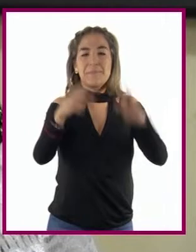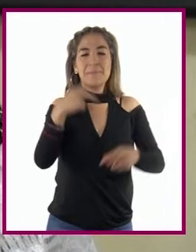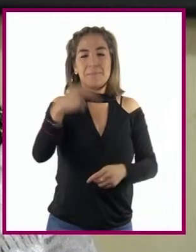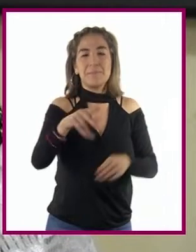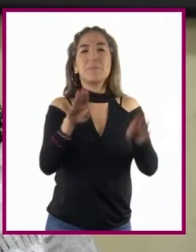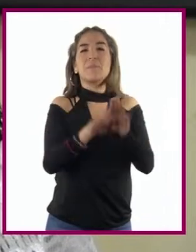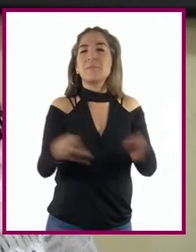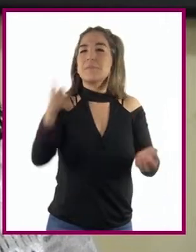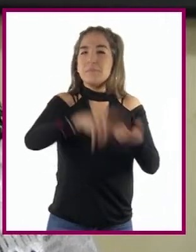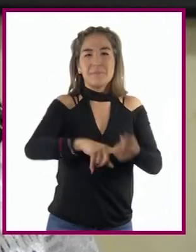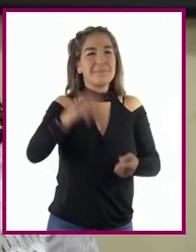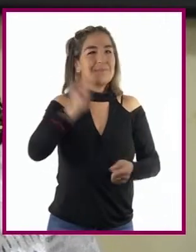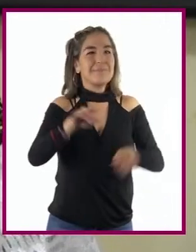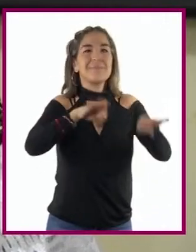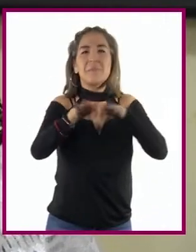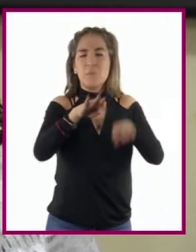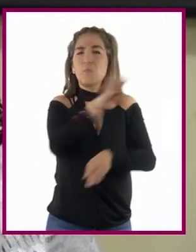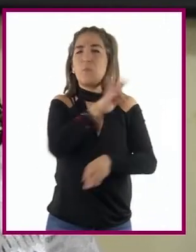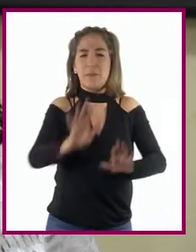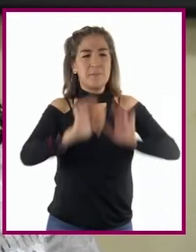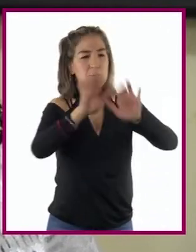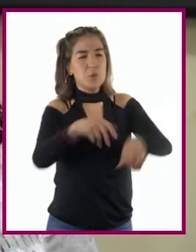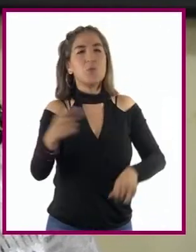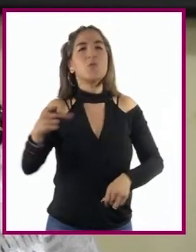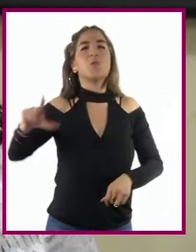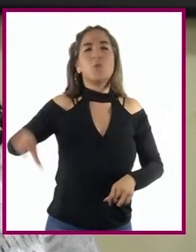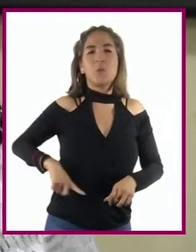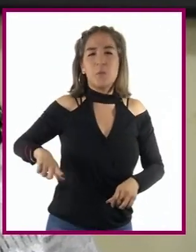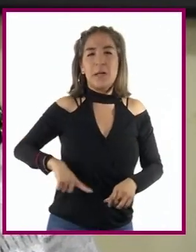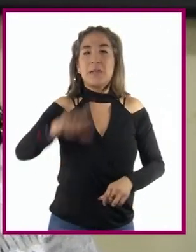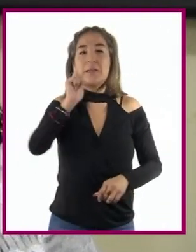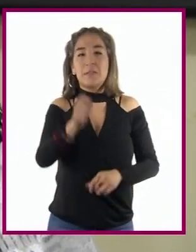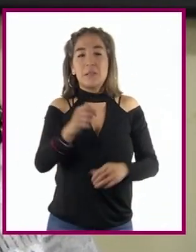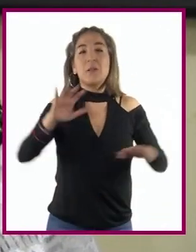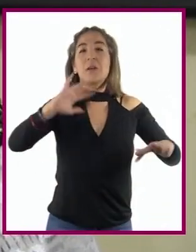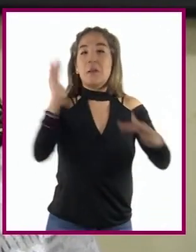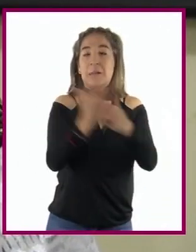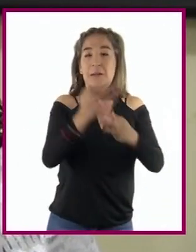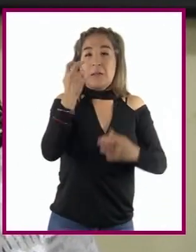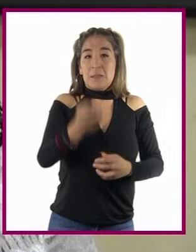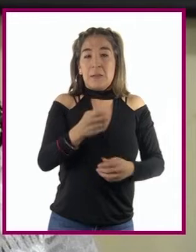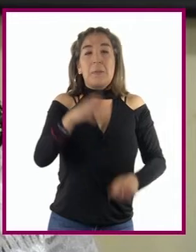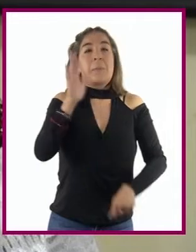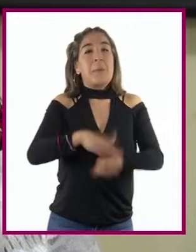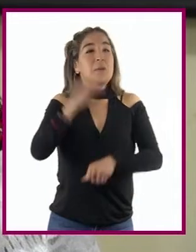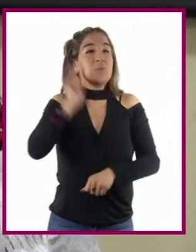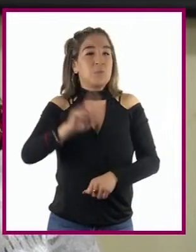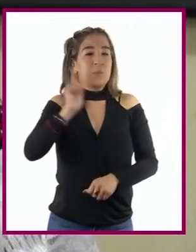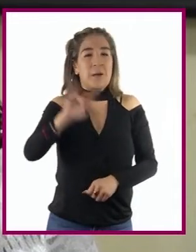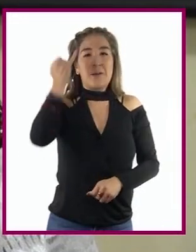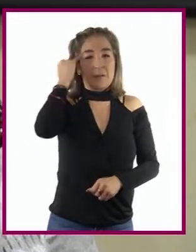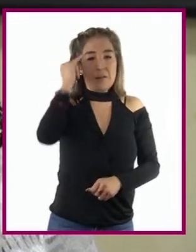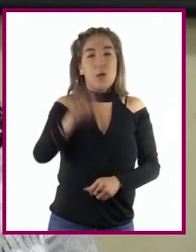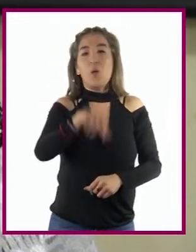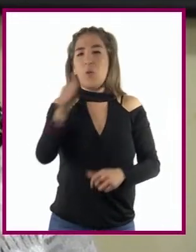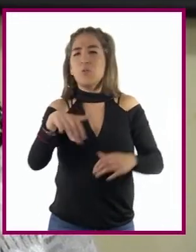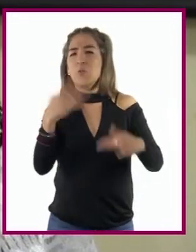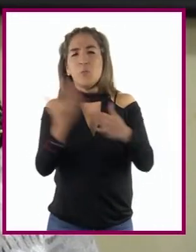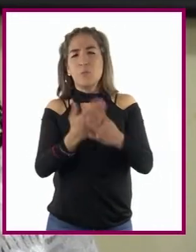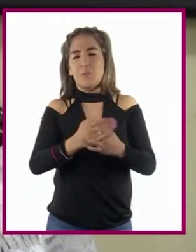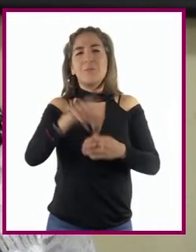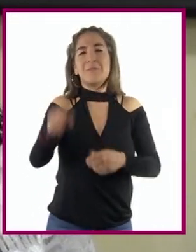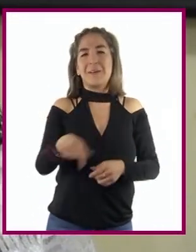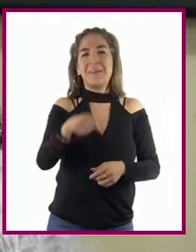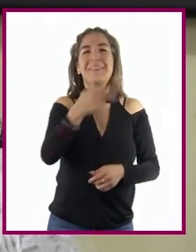de paridad de género, en tanto la mitad de las 12 candidaturas estuvo integrada por mujeres indígenas y la otra mitad por